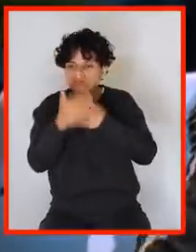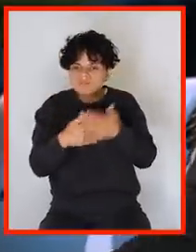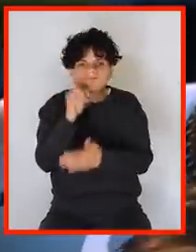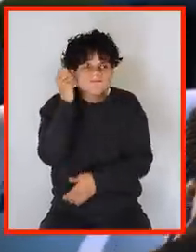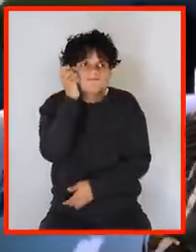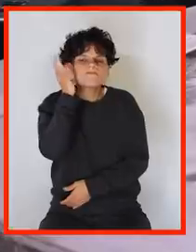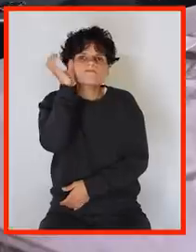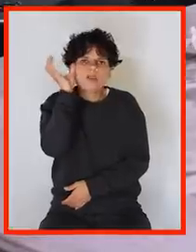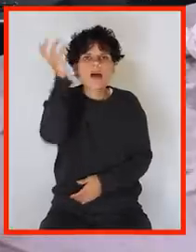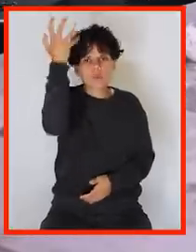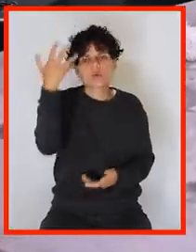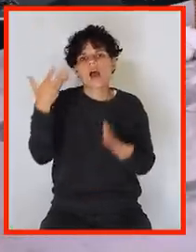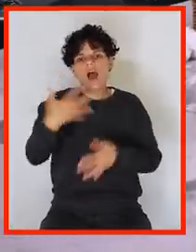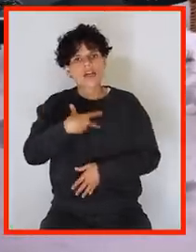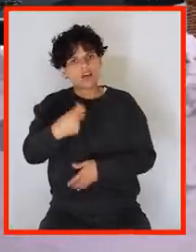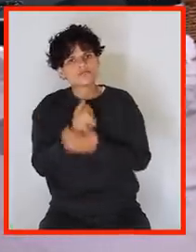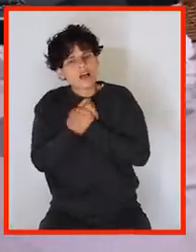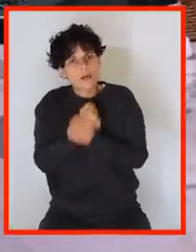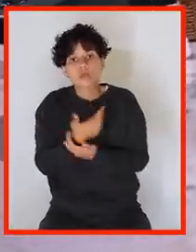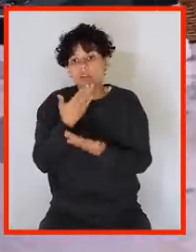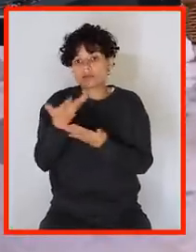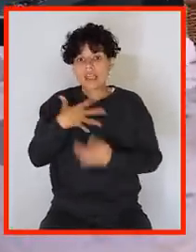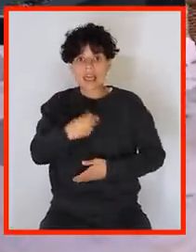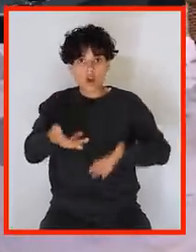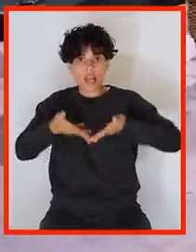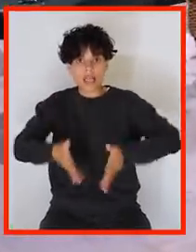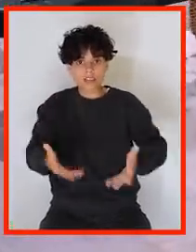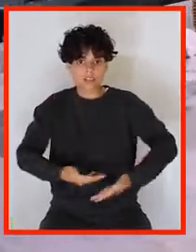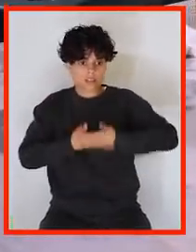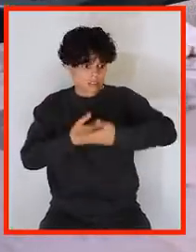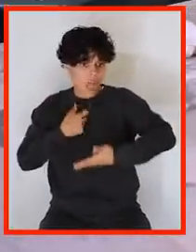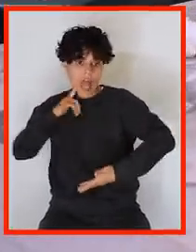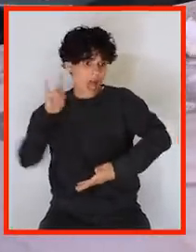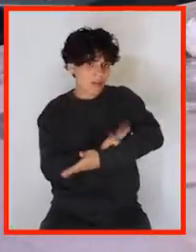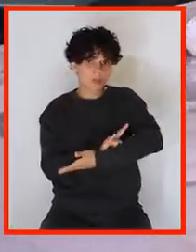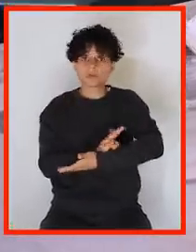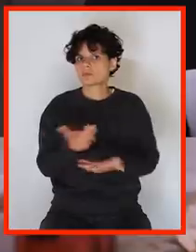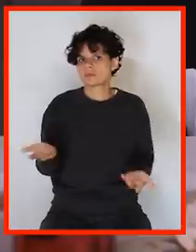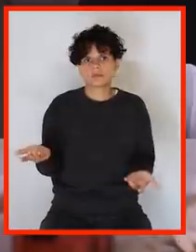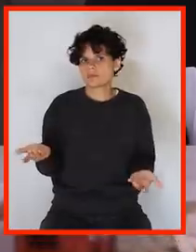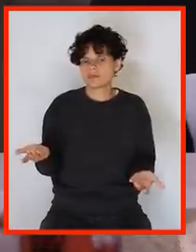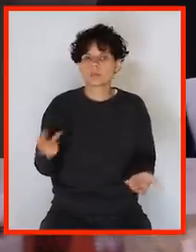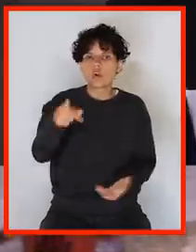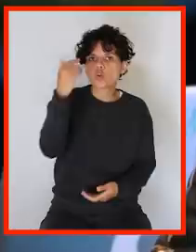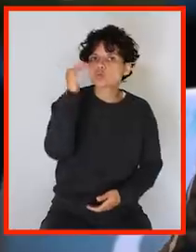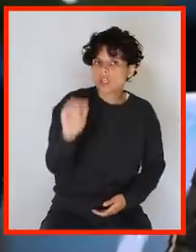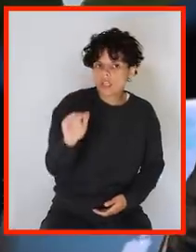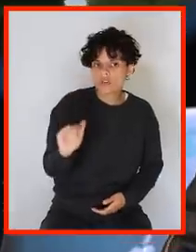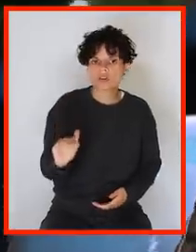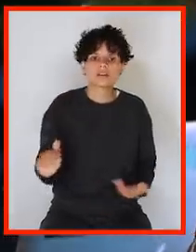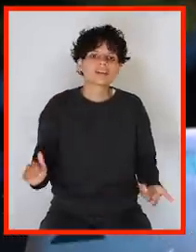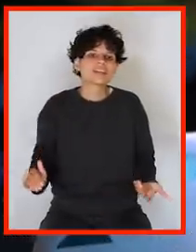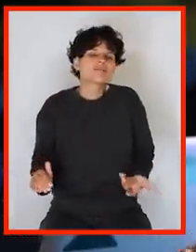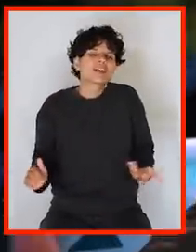¿cachai? Cuando nace un hijo, uno no dice, hoy lo amo al tiro así. Pero tú eres chico igual. Obvio,